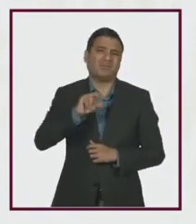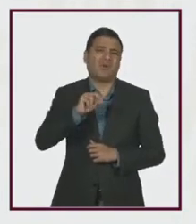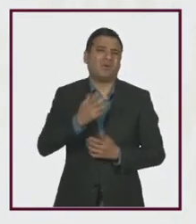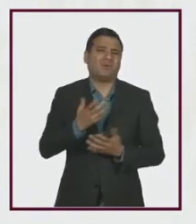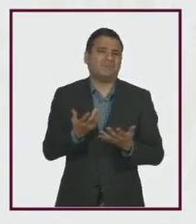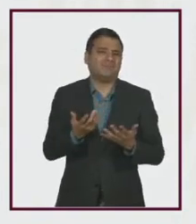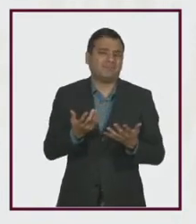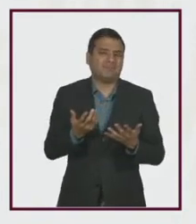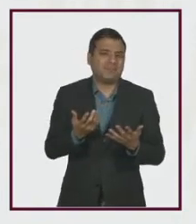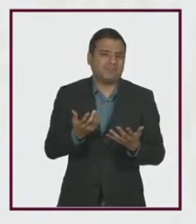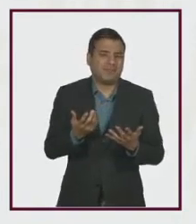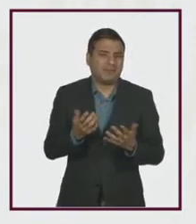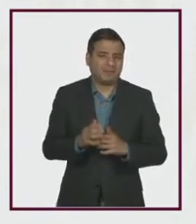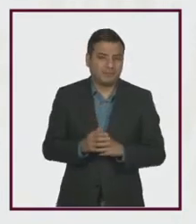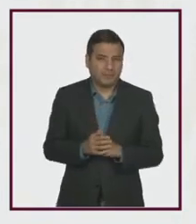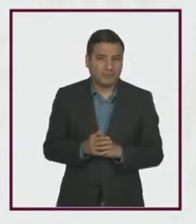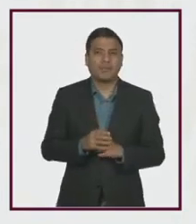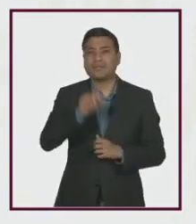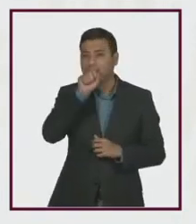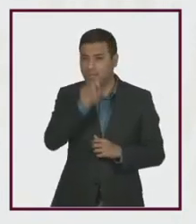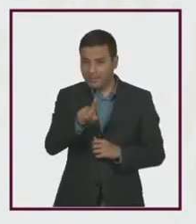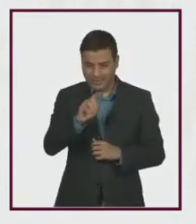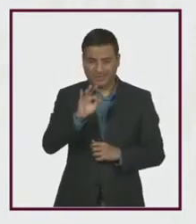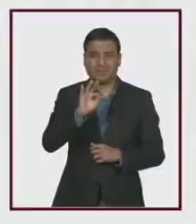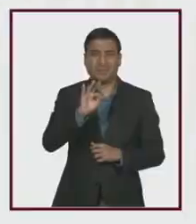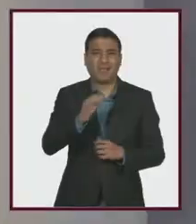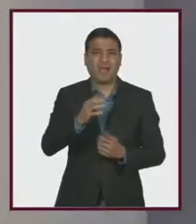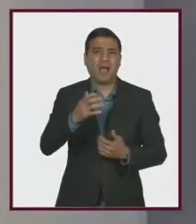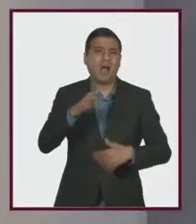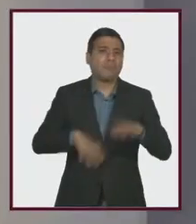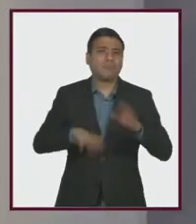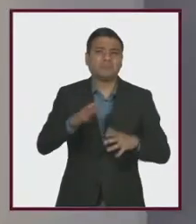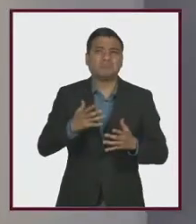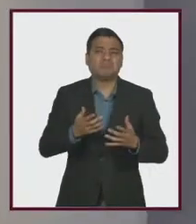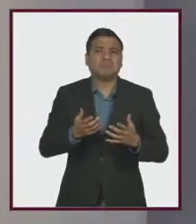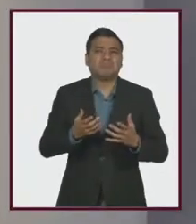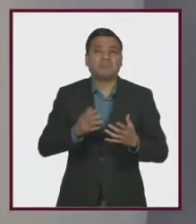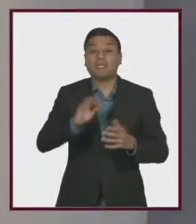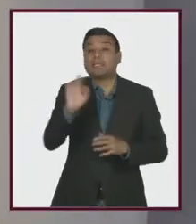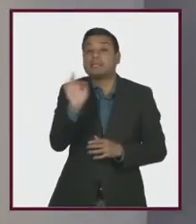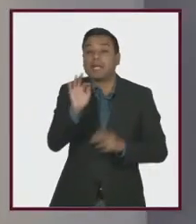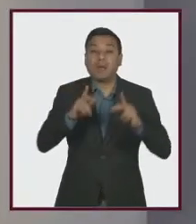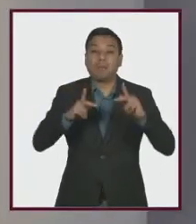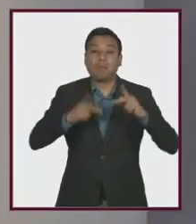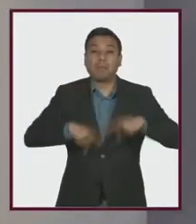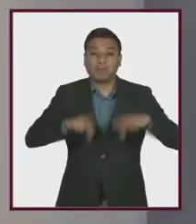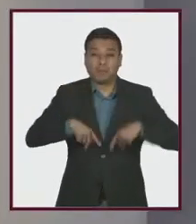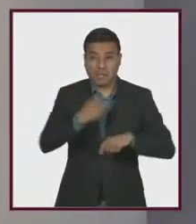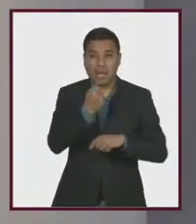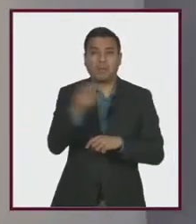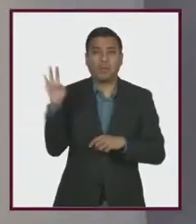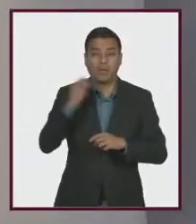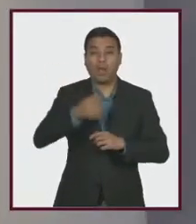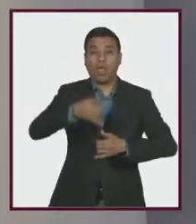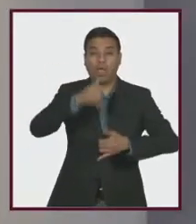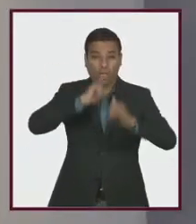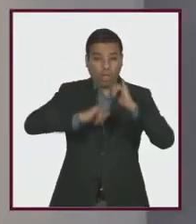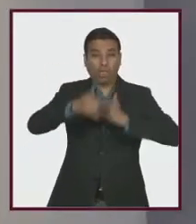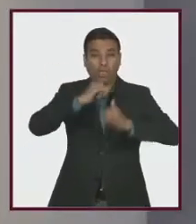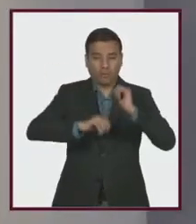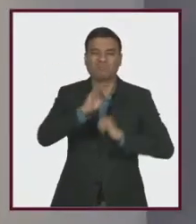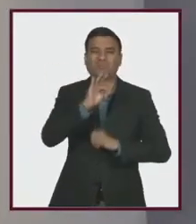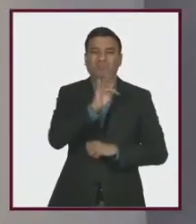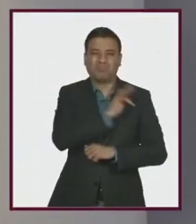daños específicos a la salud como tal. No hay personas que sí, por un consumo excesivo de alcohol pueden terminar en el hospital, sí